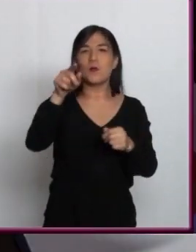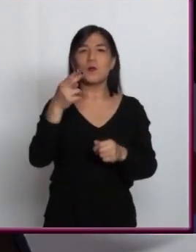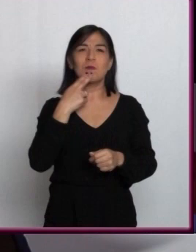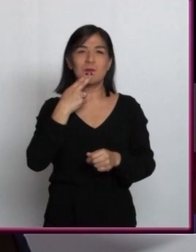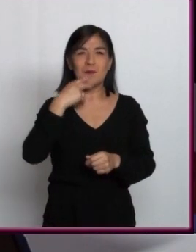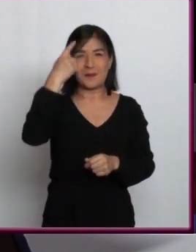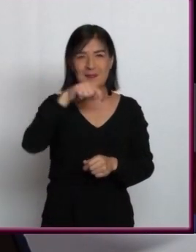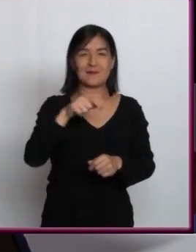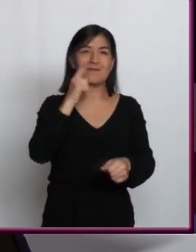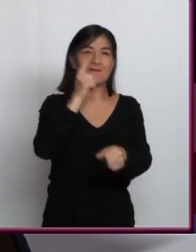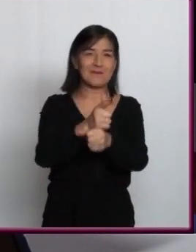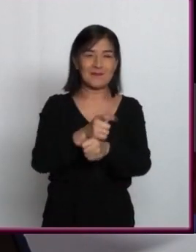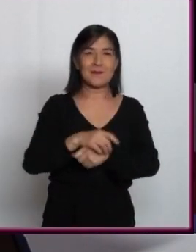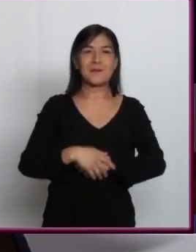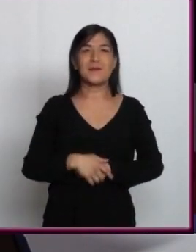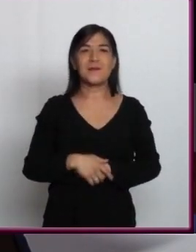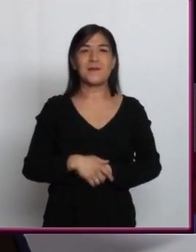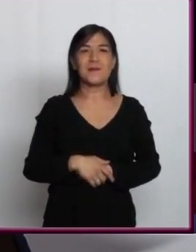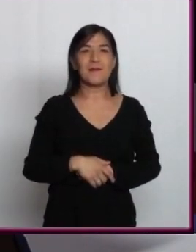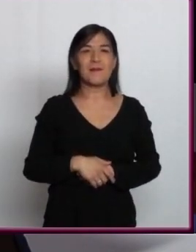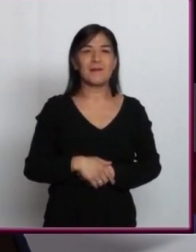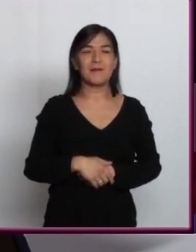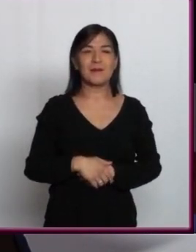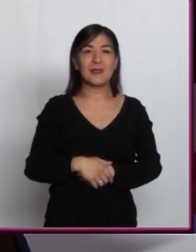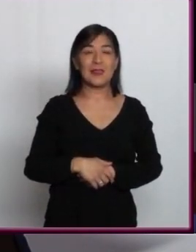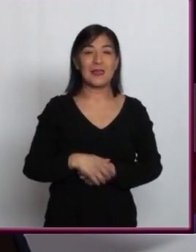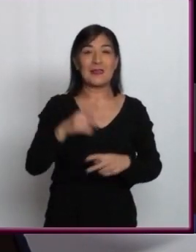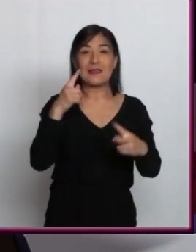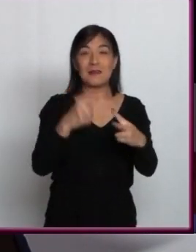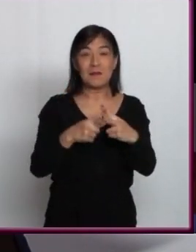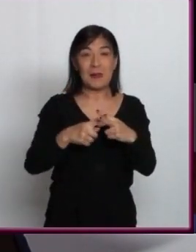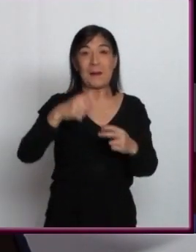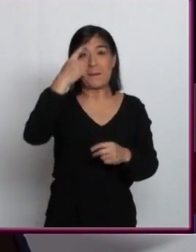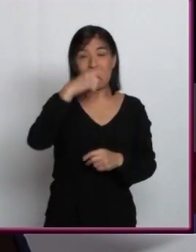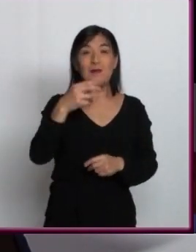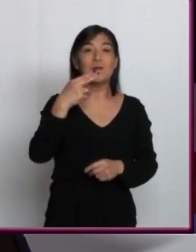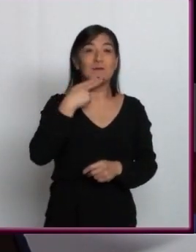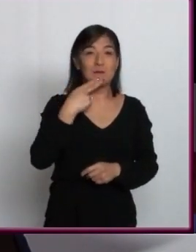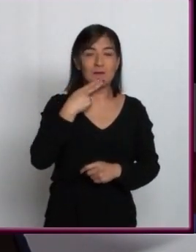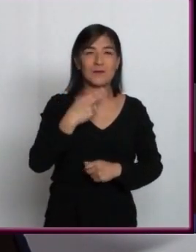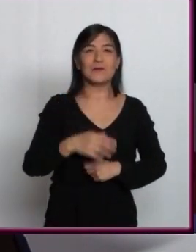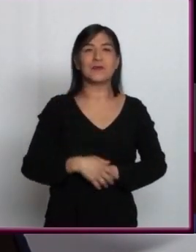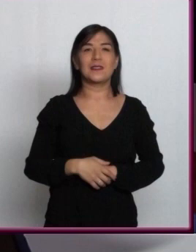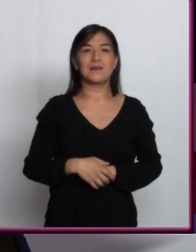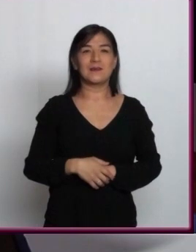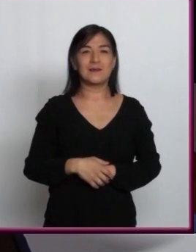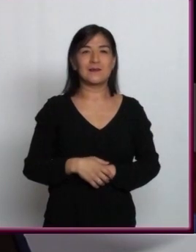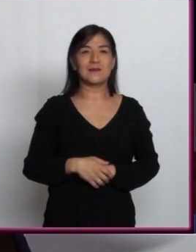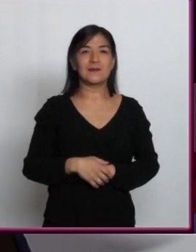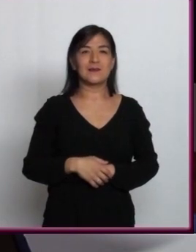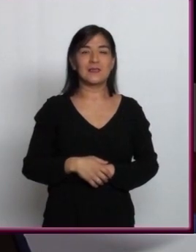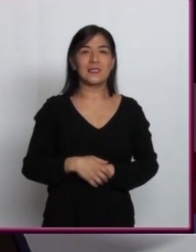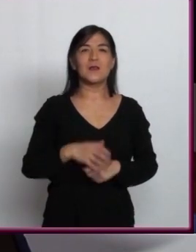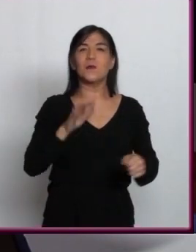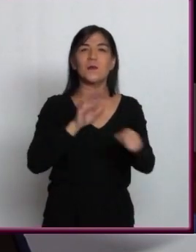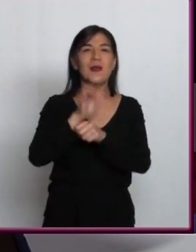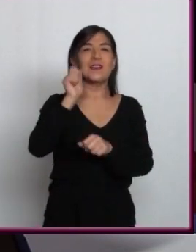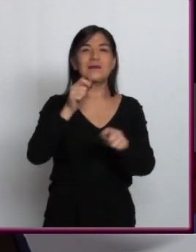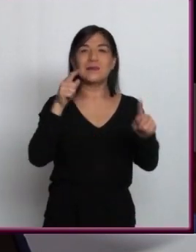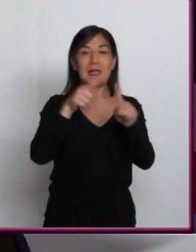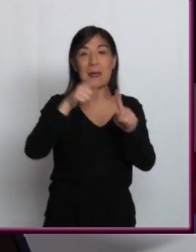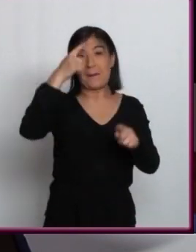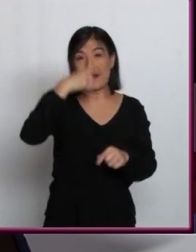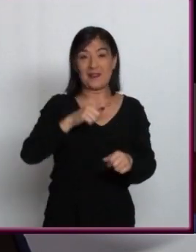hacer este tipo de descubrimientos? Pues mira, las matemáticas que se utilizan son fundamentalmente no tanto